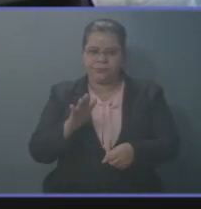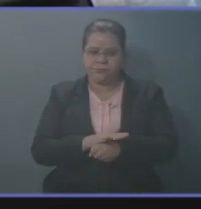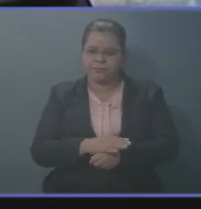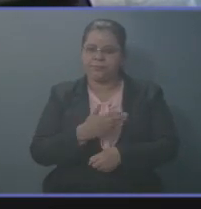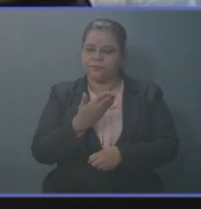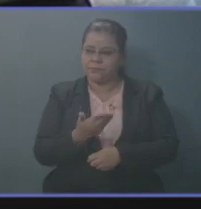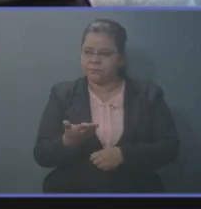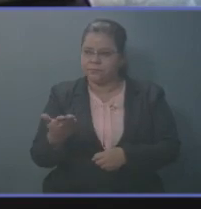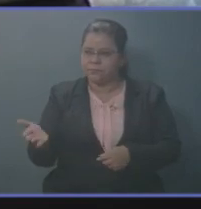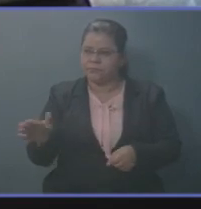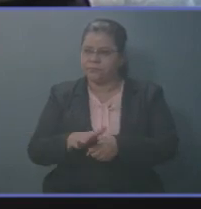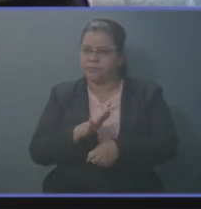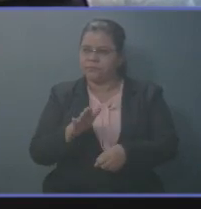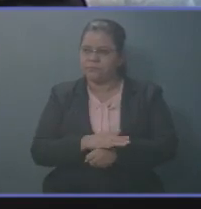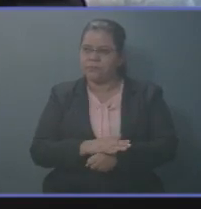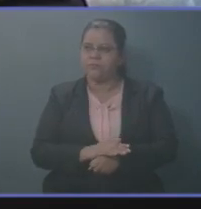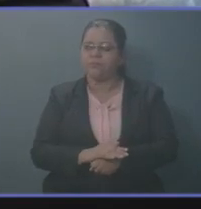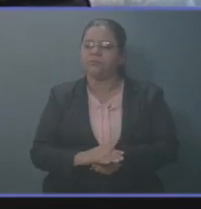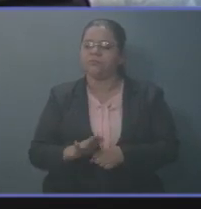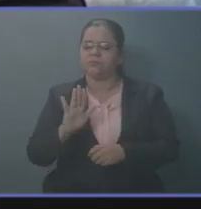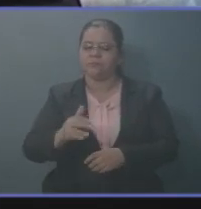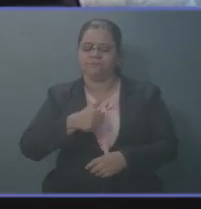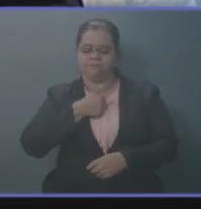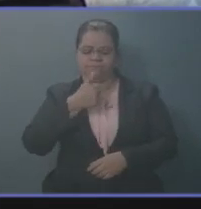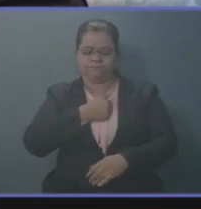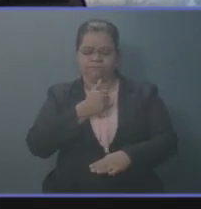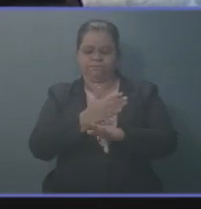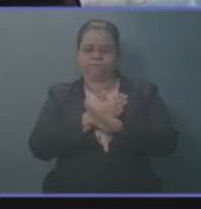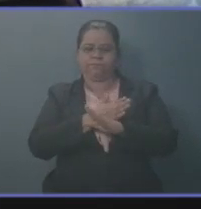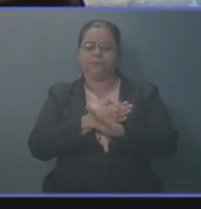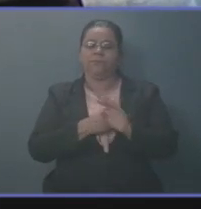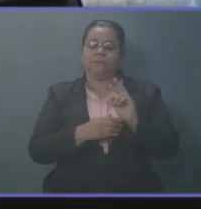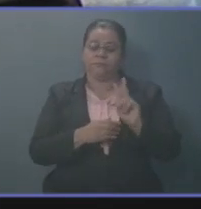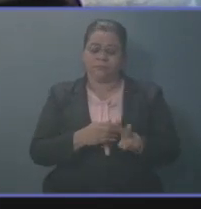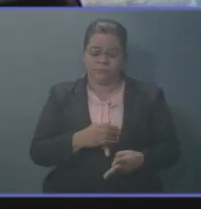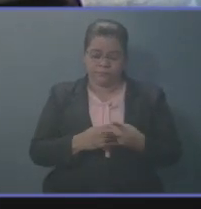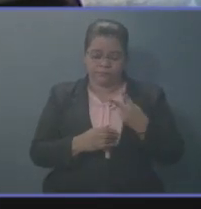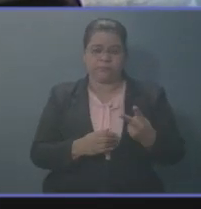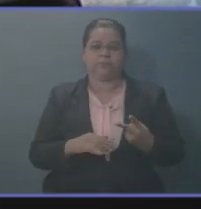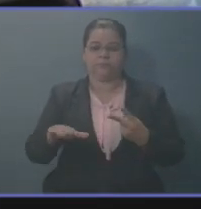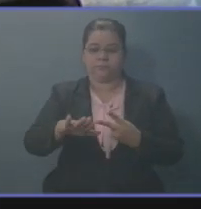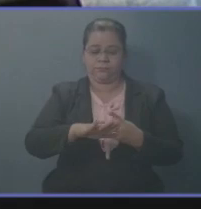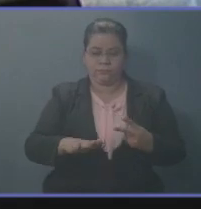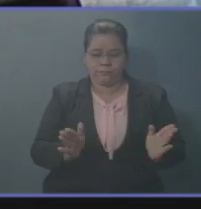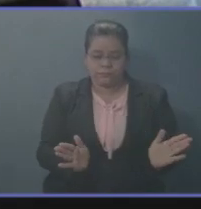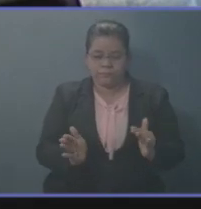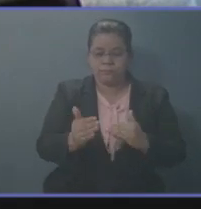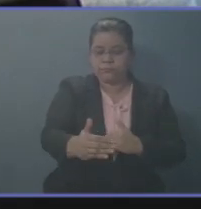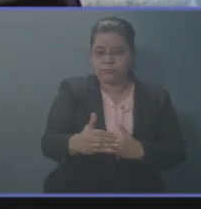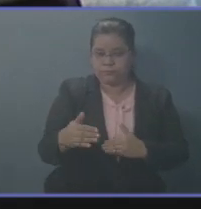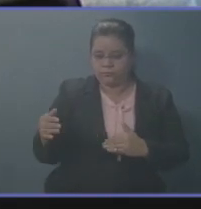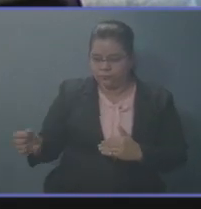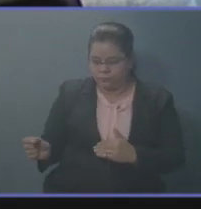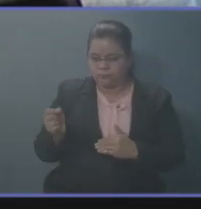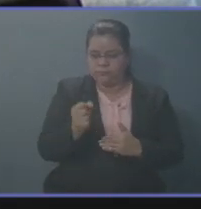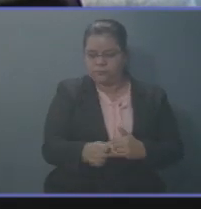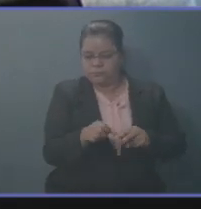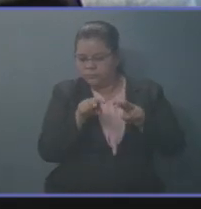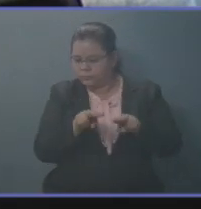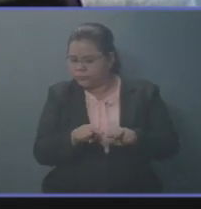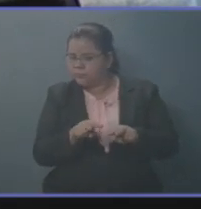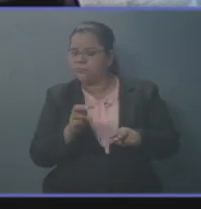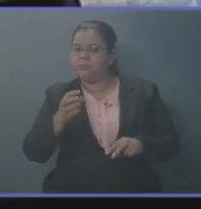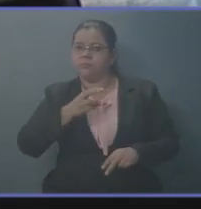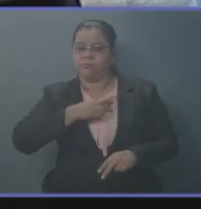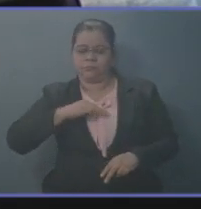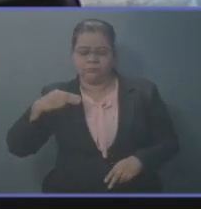y equipos necesarios para su protección. 2. Los centros de cuarentena que están bajo la administración y responsabilidad del Ministerio de